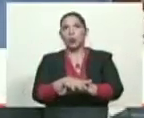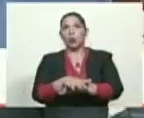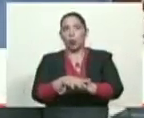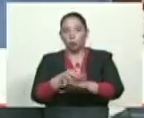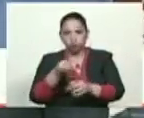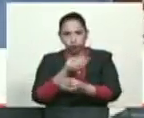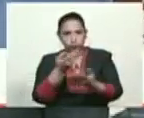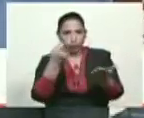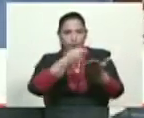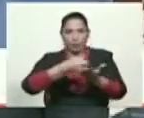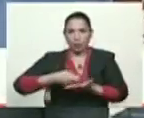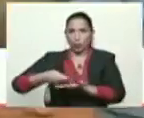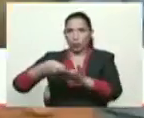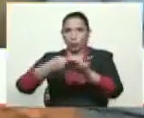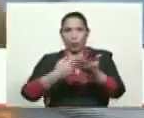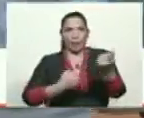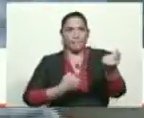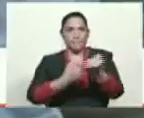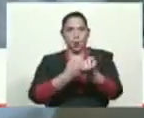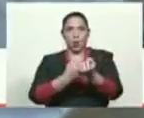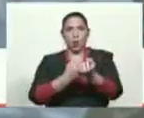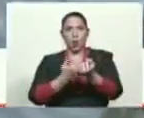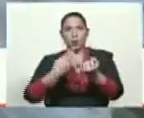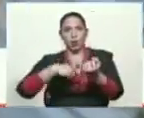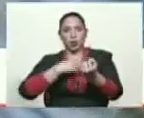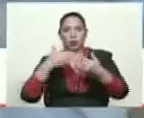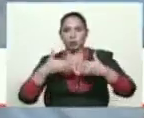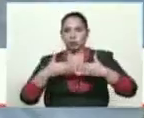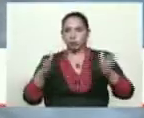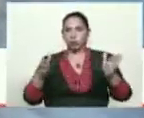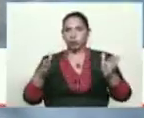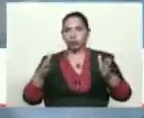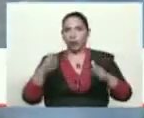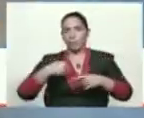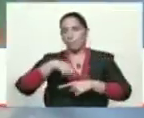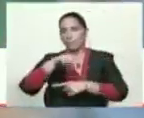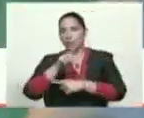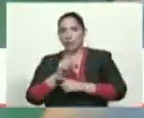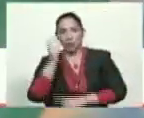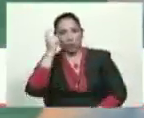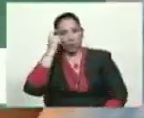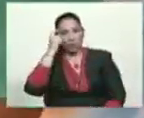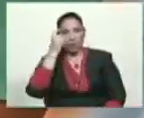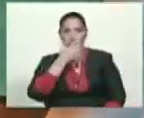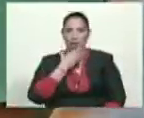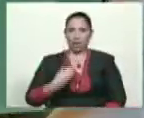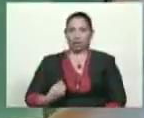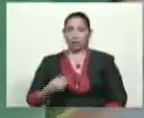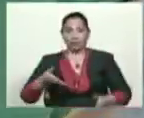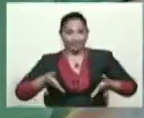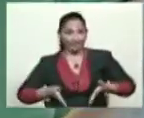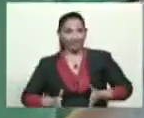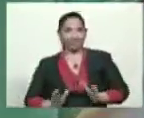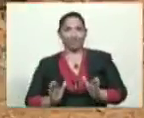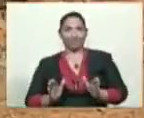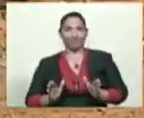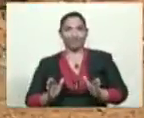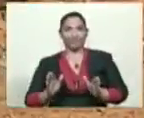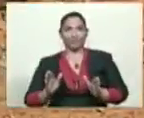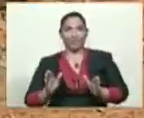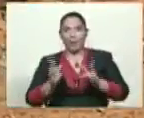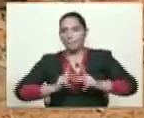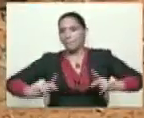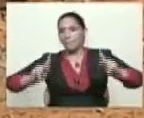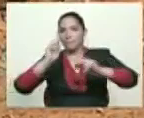recursos y el apoyo hemos inaugurado los primeros días de diciembre nació allá en la plaza bolívar